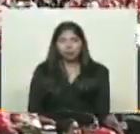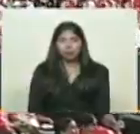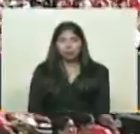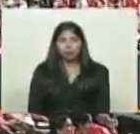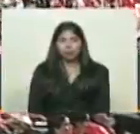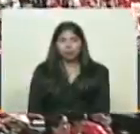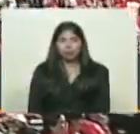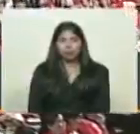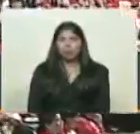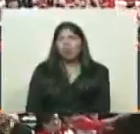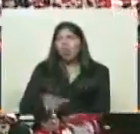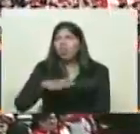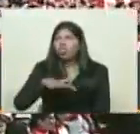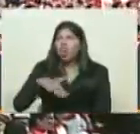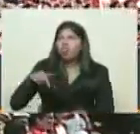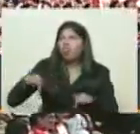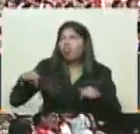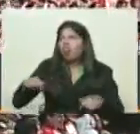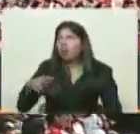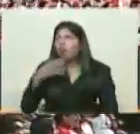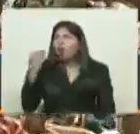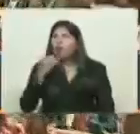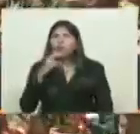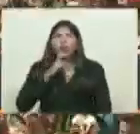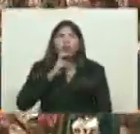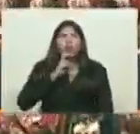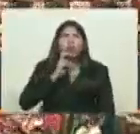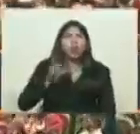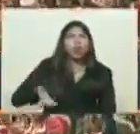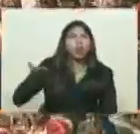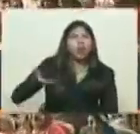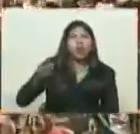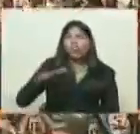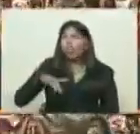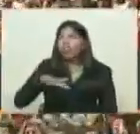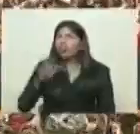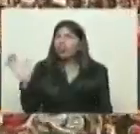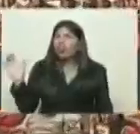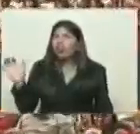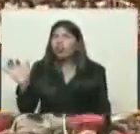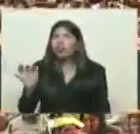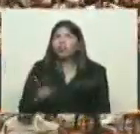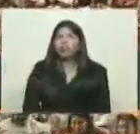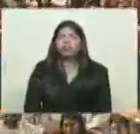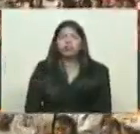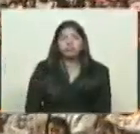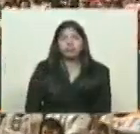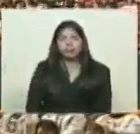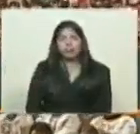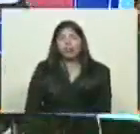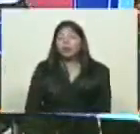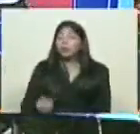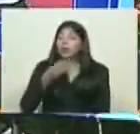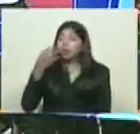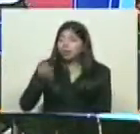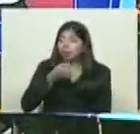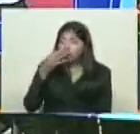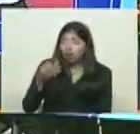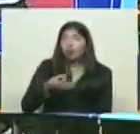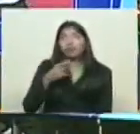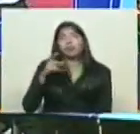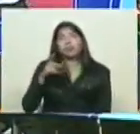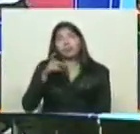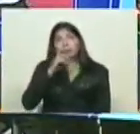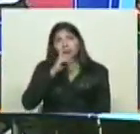¿Dónde está la juventud de oro? ¡La juventud de Chávez! Buenas tardes, presidente. Vengo